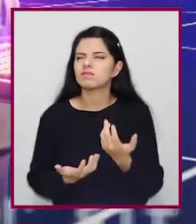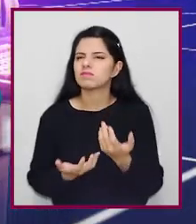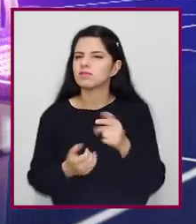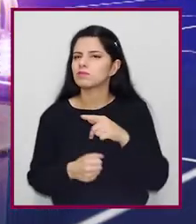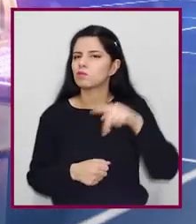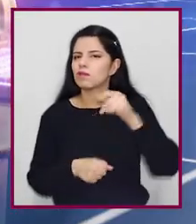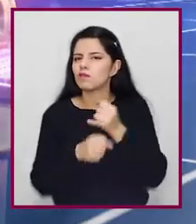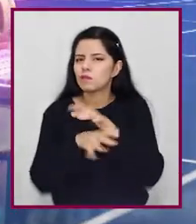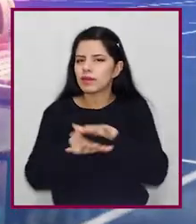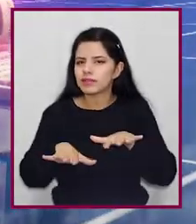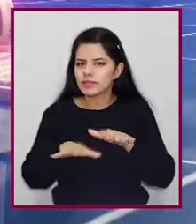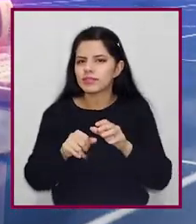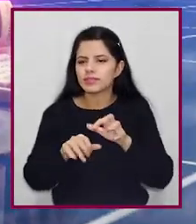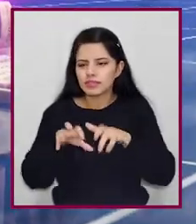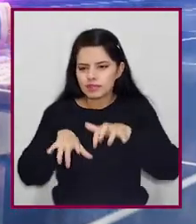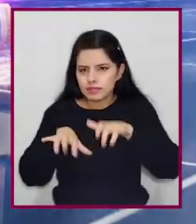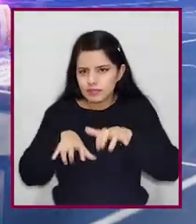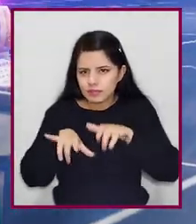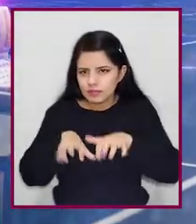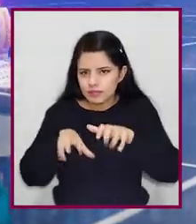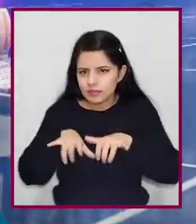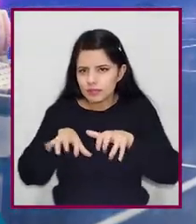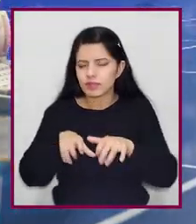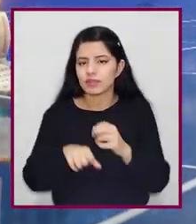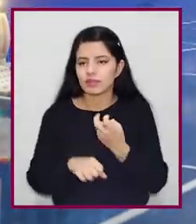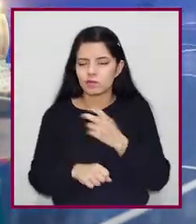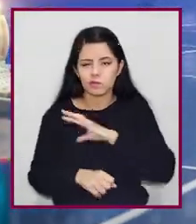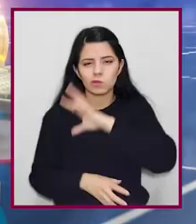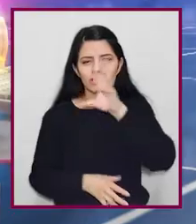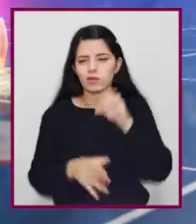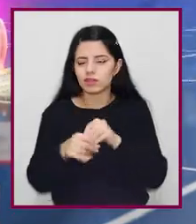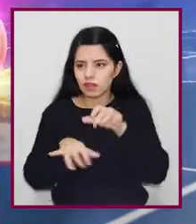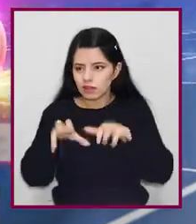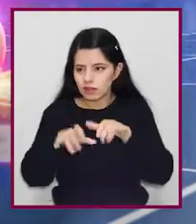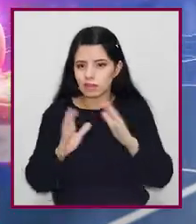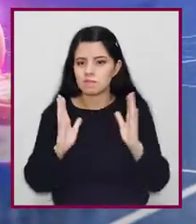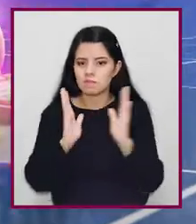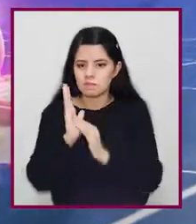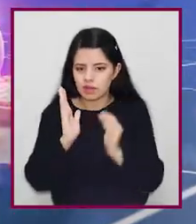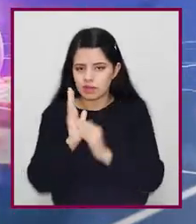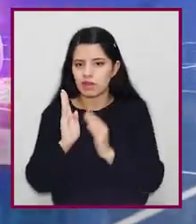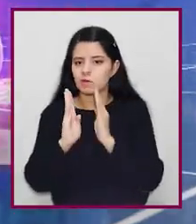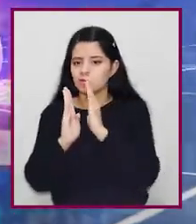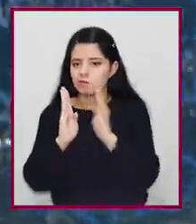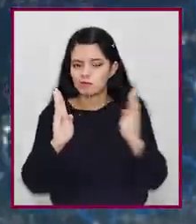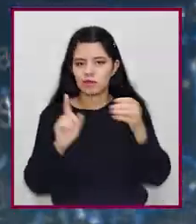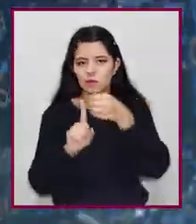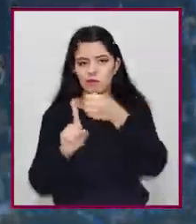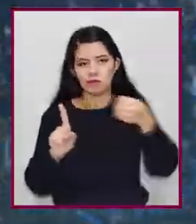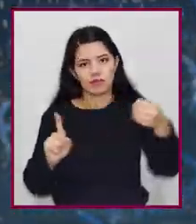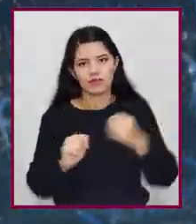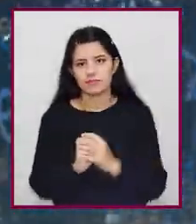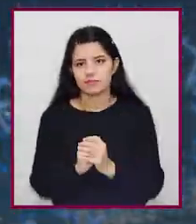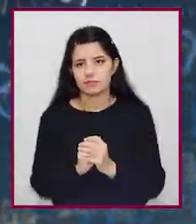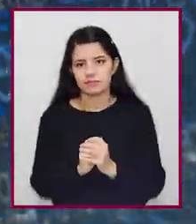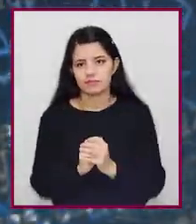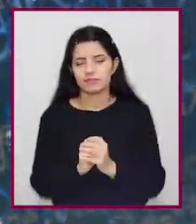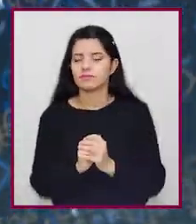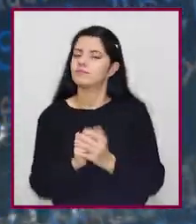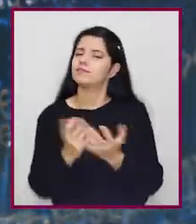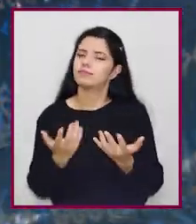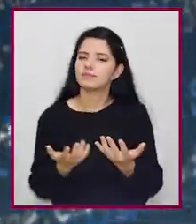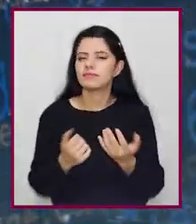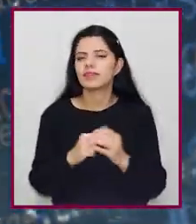descripciones que cada directorio tenía que clasificar todas las páginas web. En